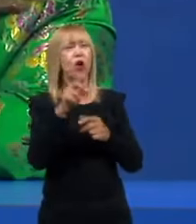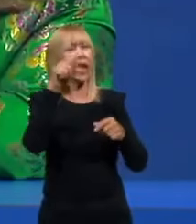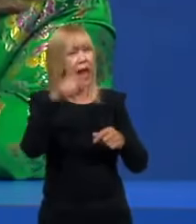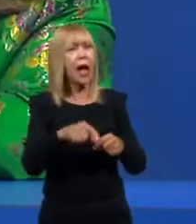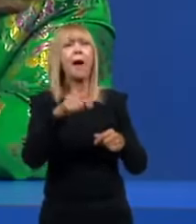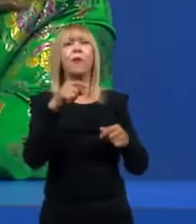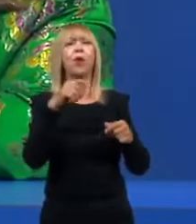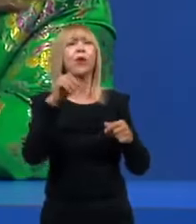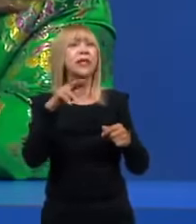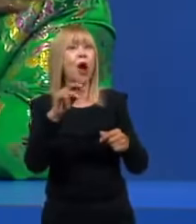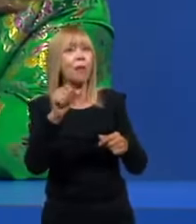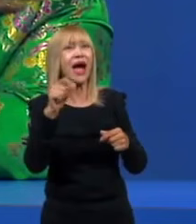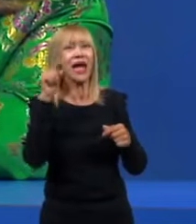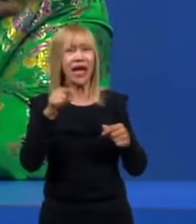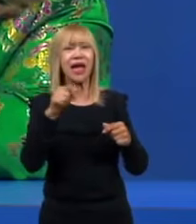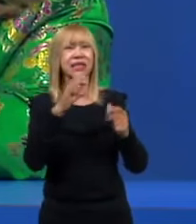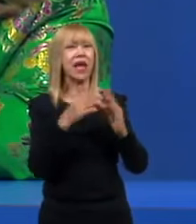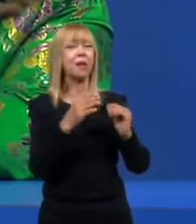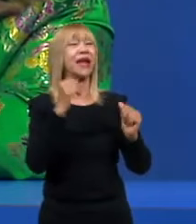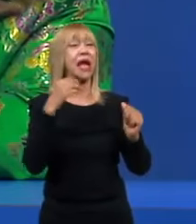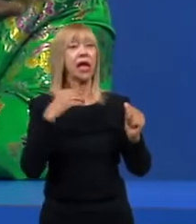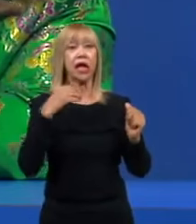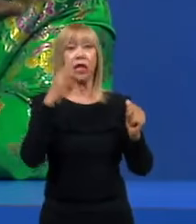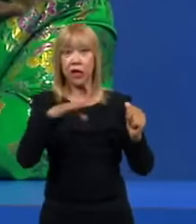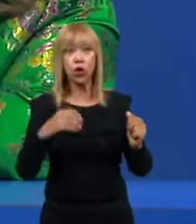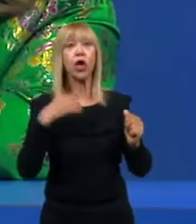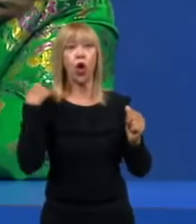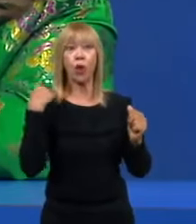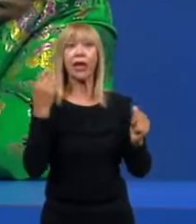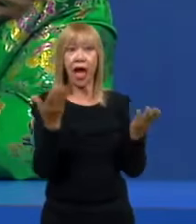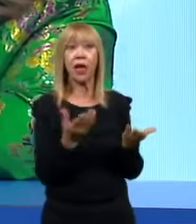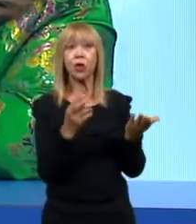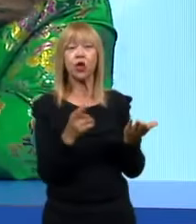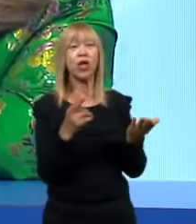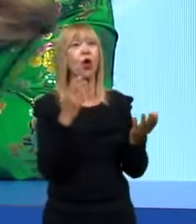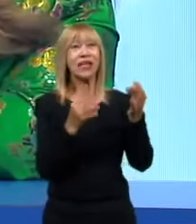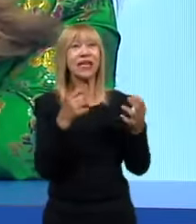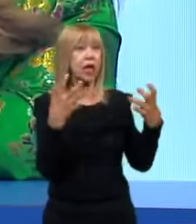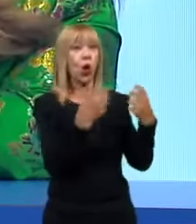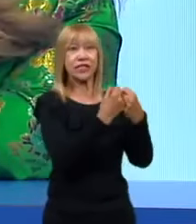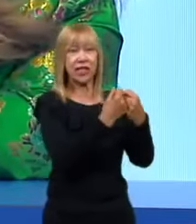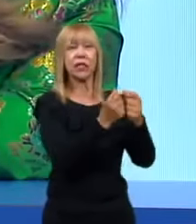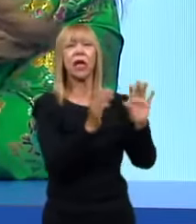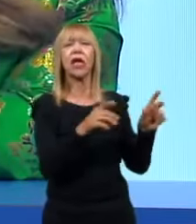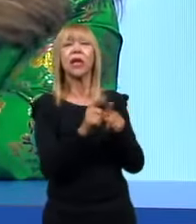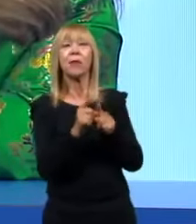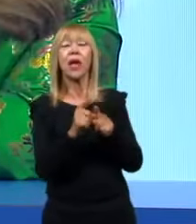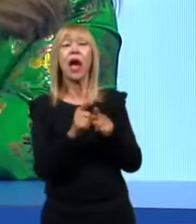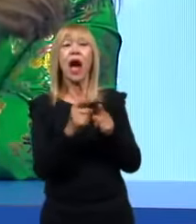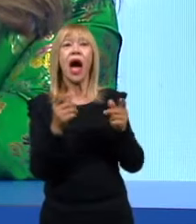principal, un trauma es la principal causa de muerte para niños jóvenes y en caso de accidentes. Pero además de mantener